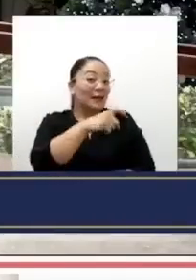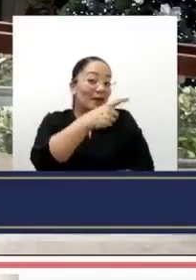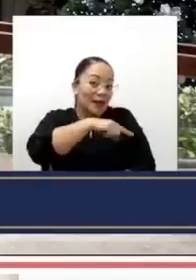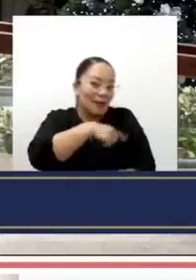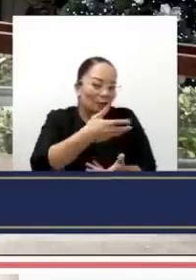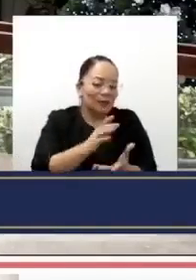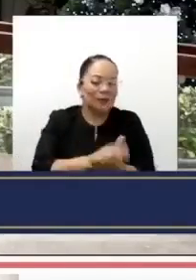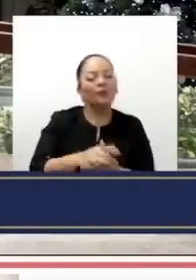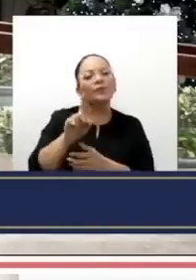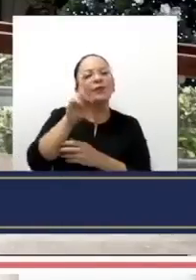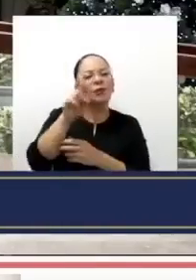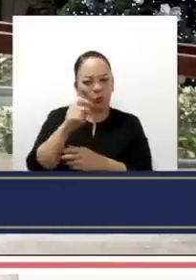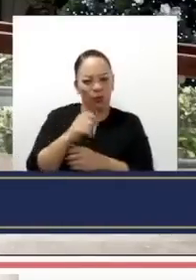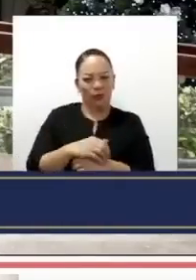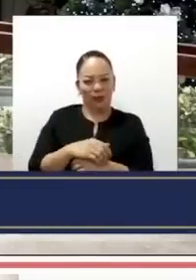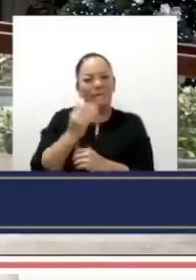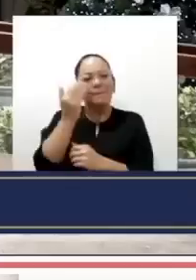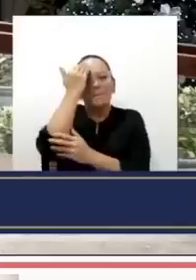¿Por qué